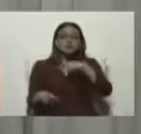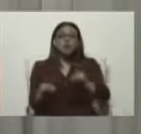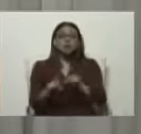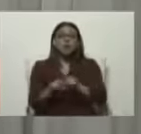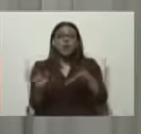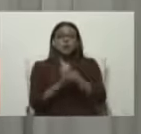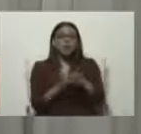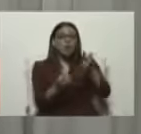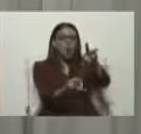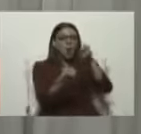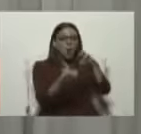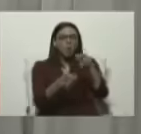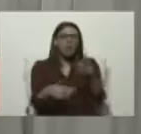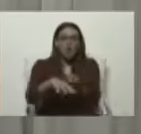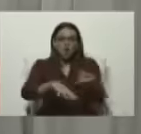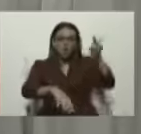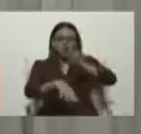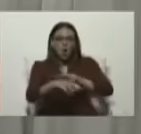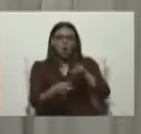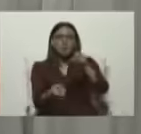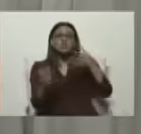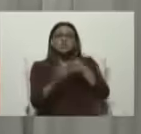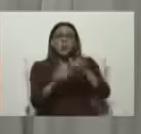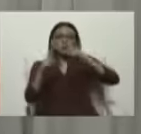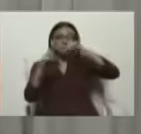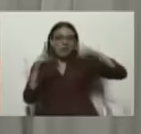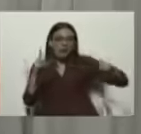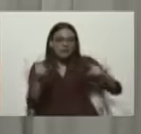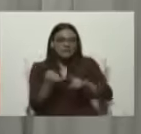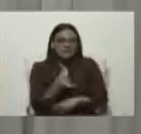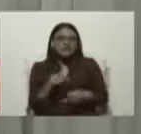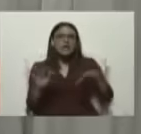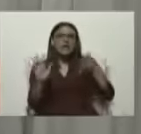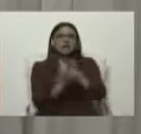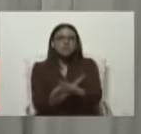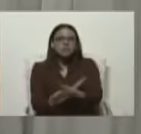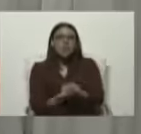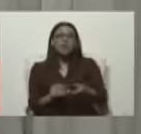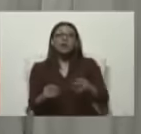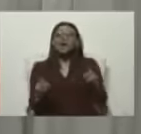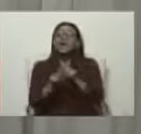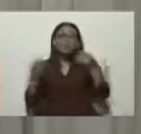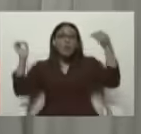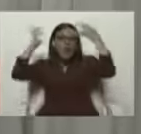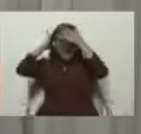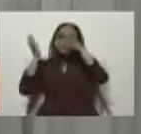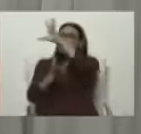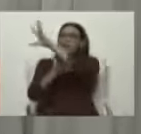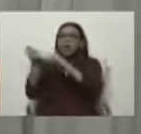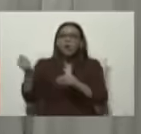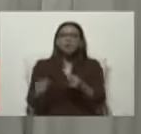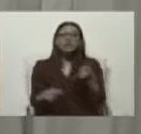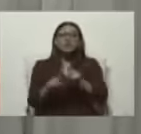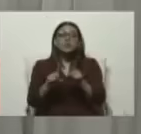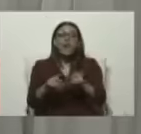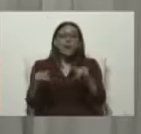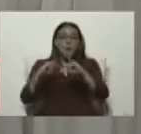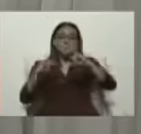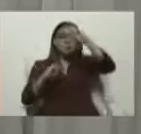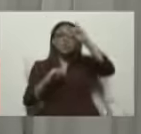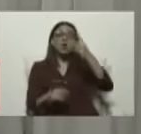tarifas, la tarifa de transporte en Argentina ya se ha incrementado en más del 200%,